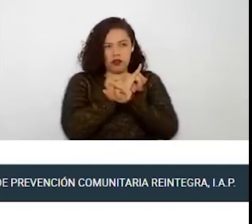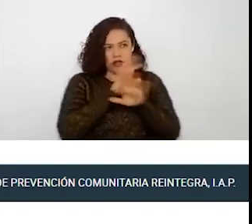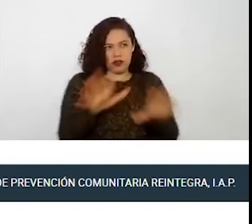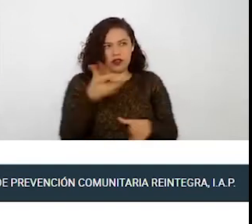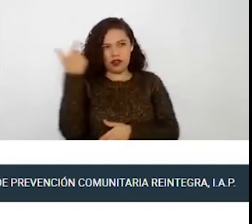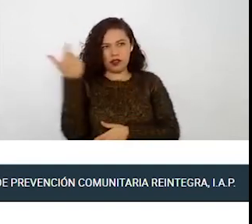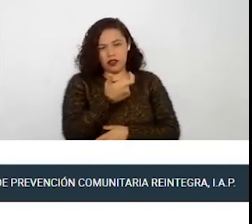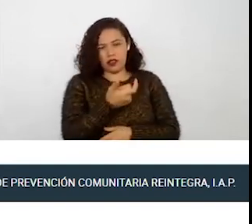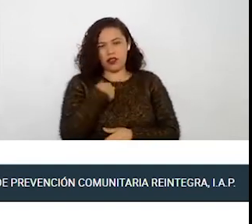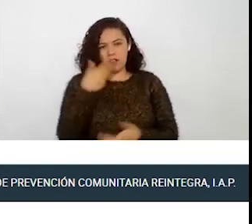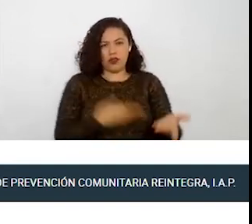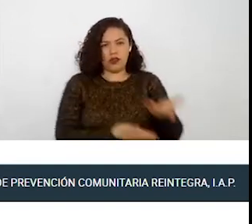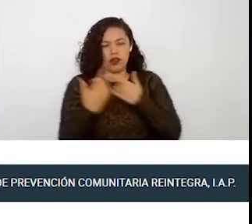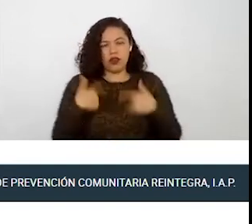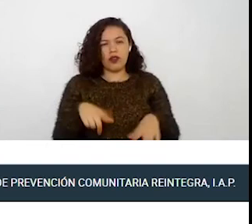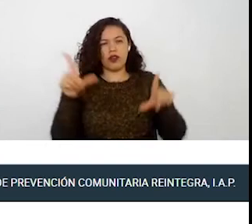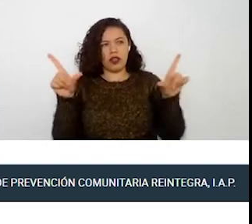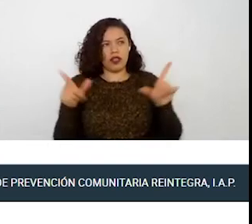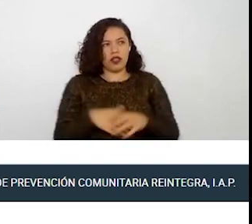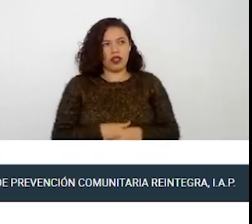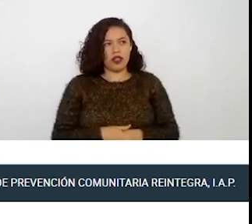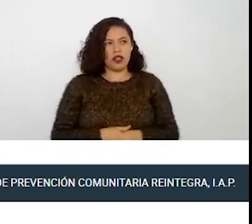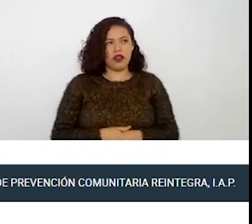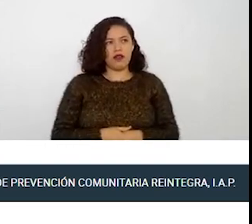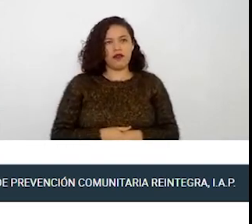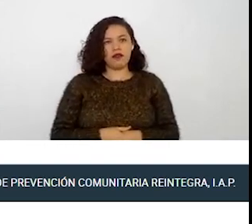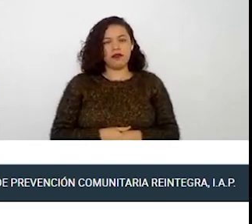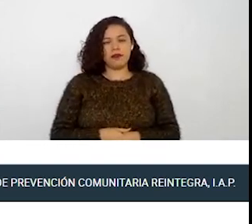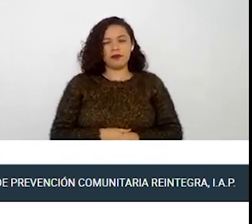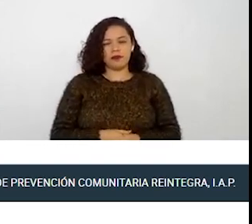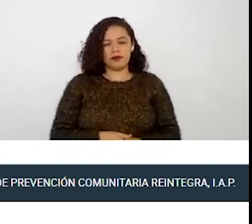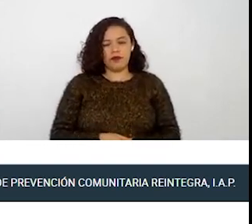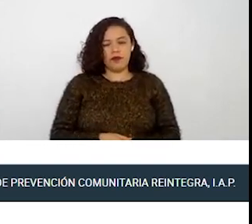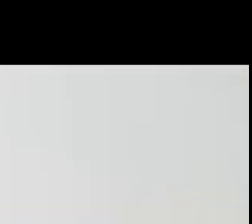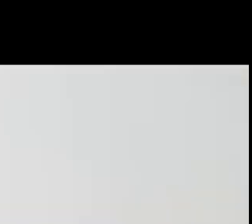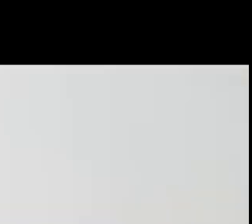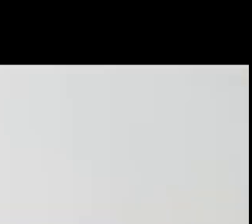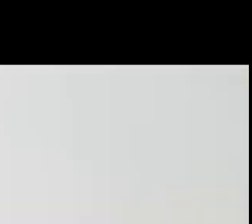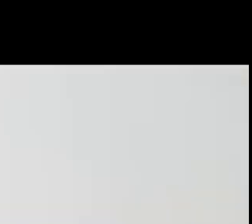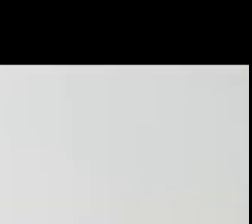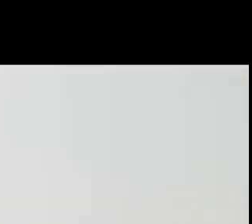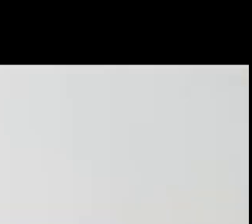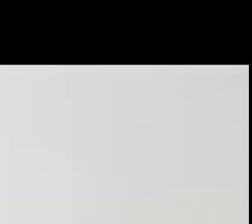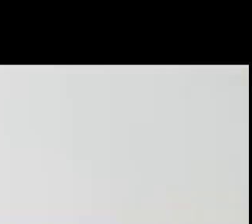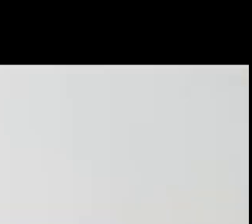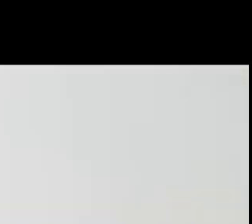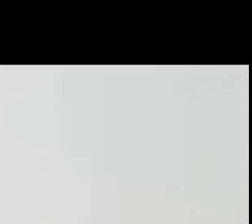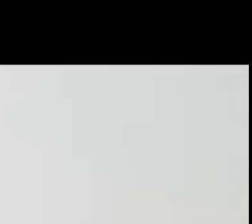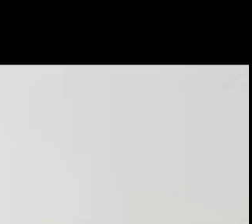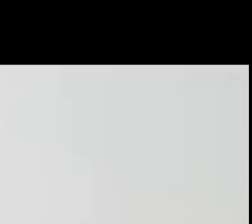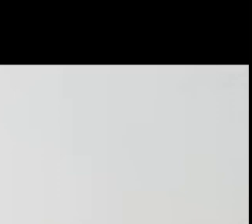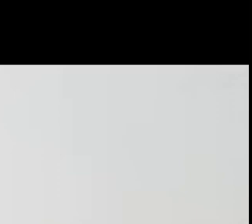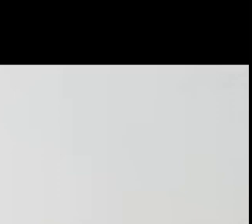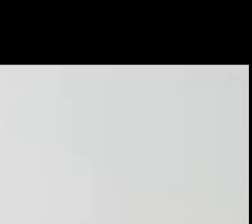voy a compartir este Excel y para que vean como